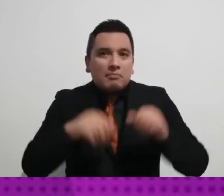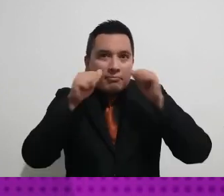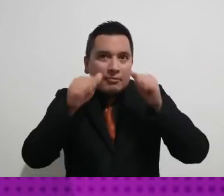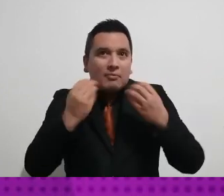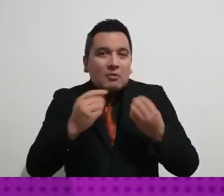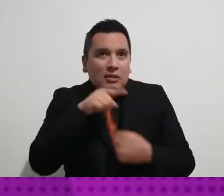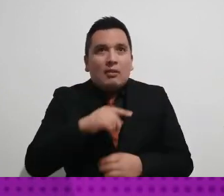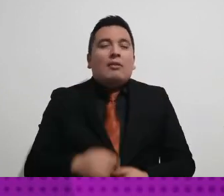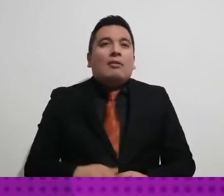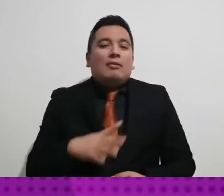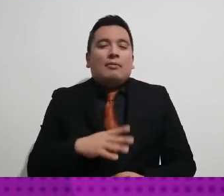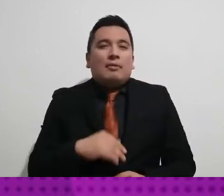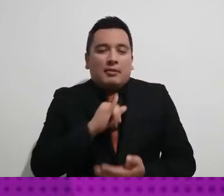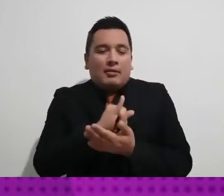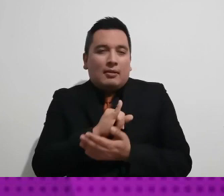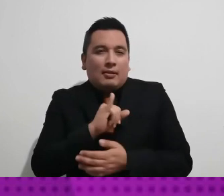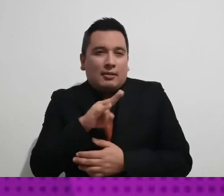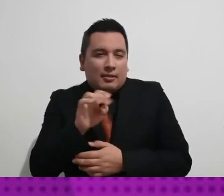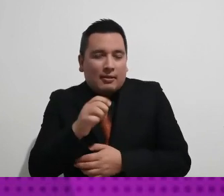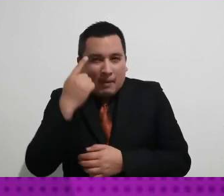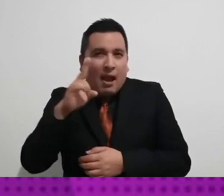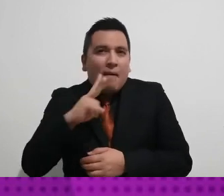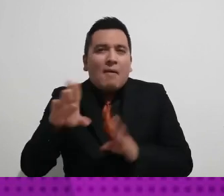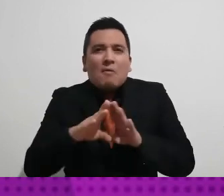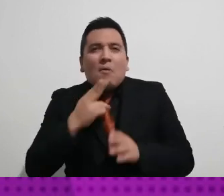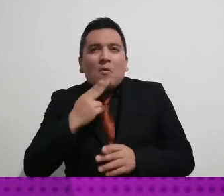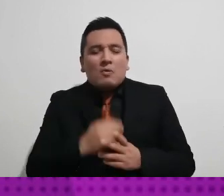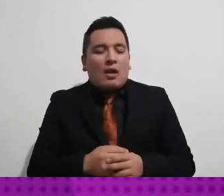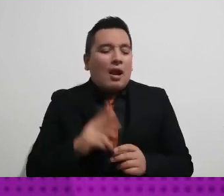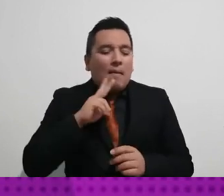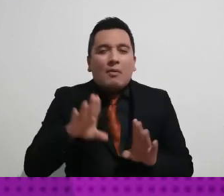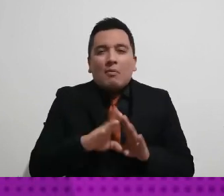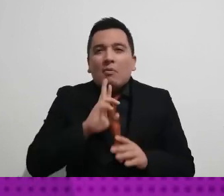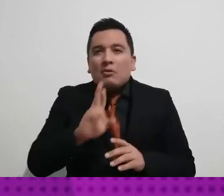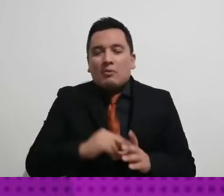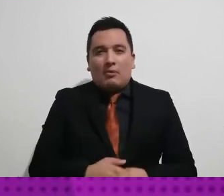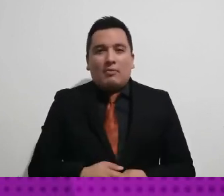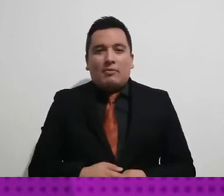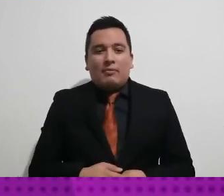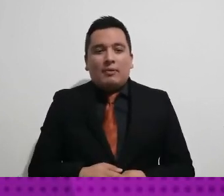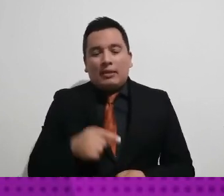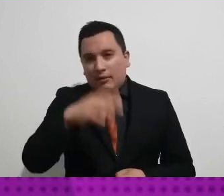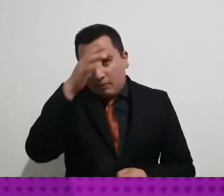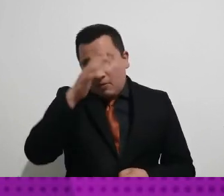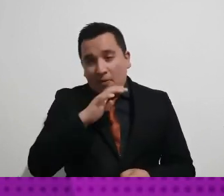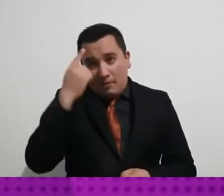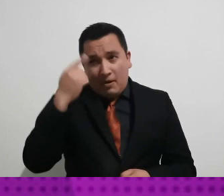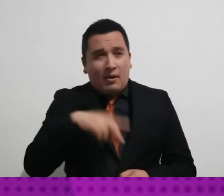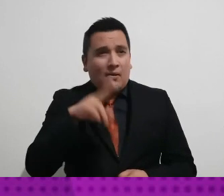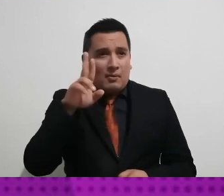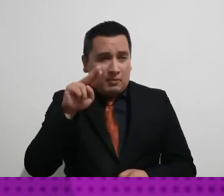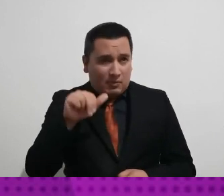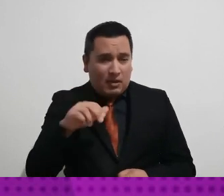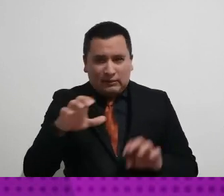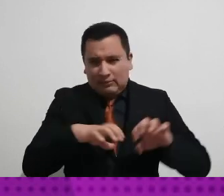pusieron atención mucho el Instituto Nacional Electoral para ver cómo se utilizaba, cuál era el funcionamiento y el resultado que se tuvo en Coahuila en